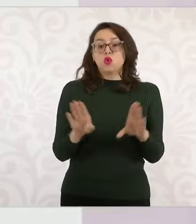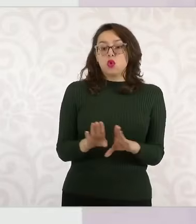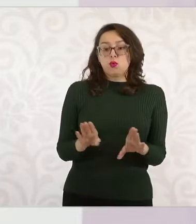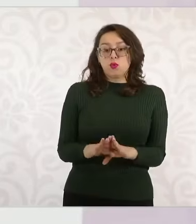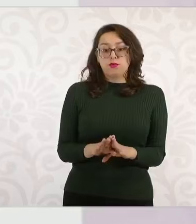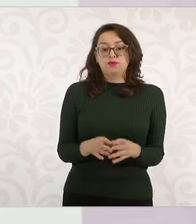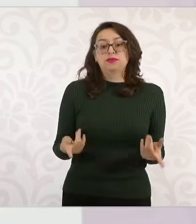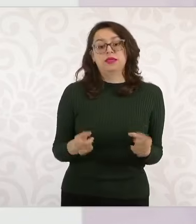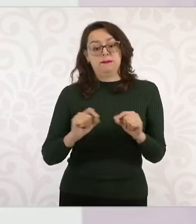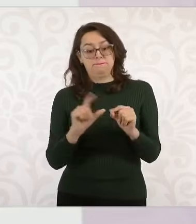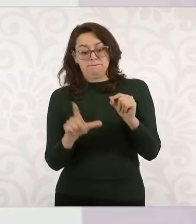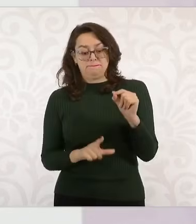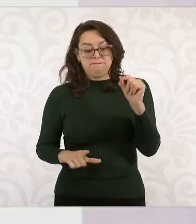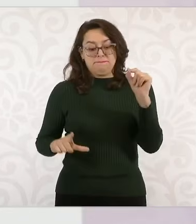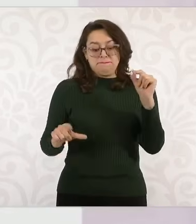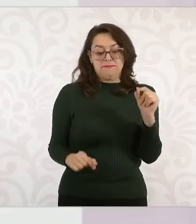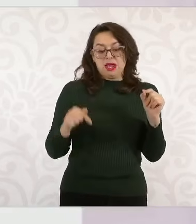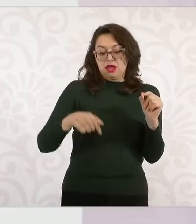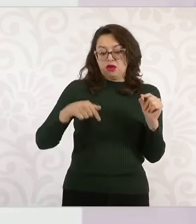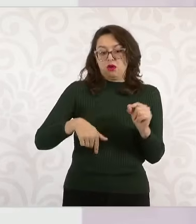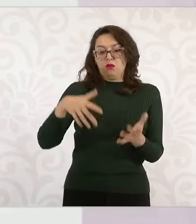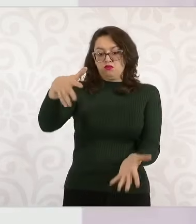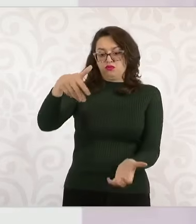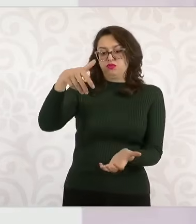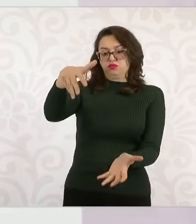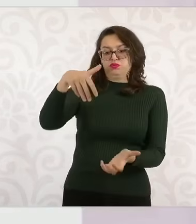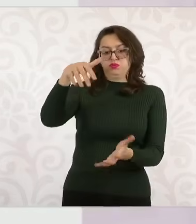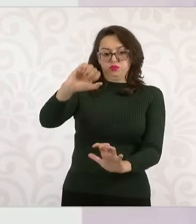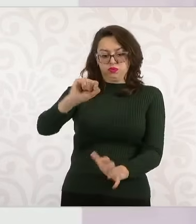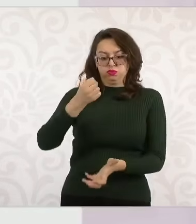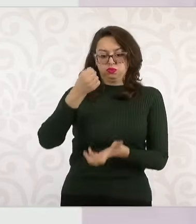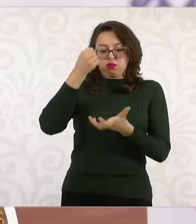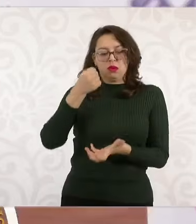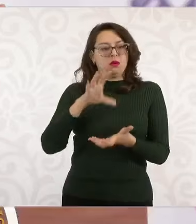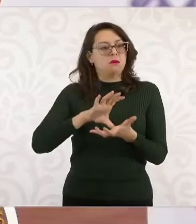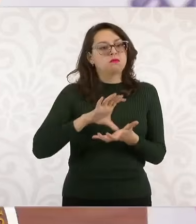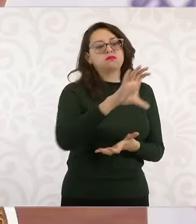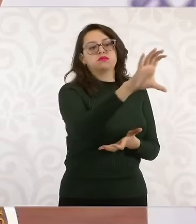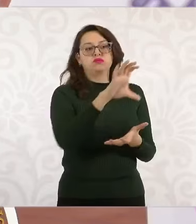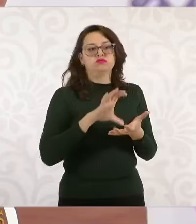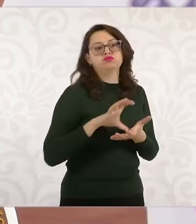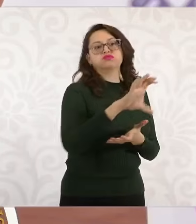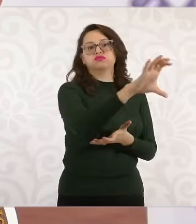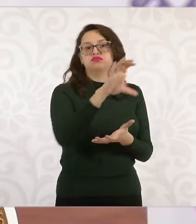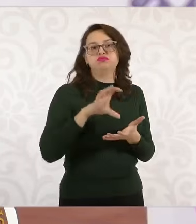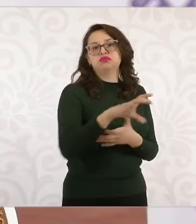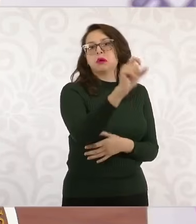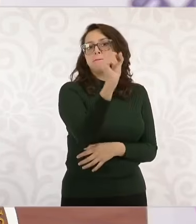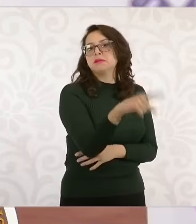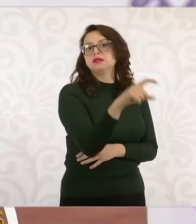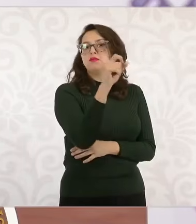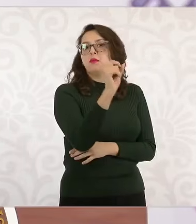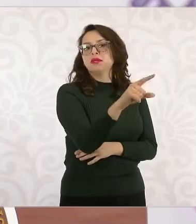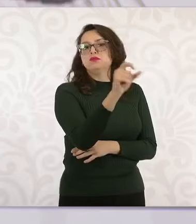lo ponemos como un pastel, pues antes estaba concentrada en unos cuantos, todavía, pero